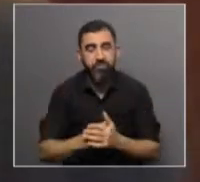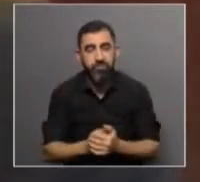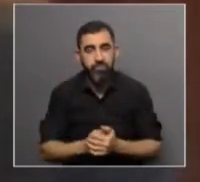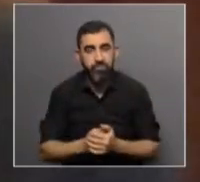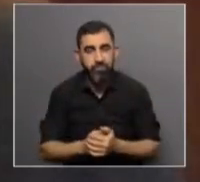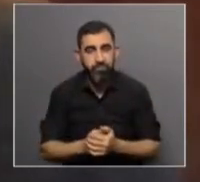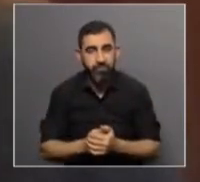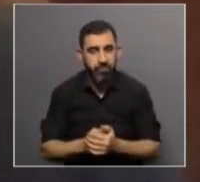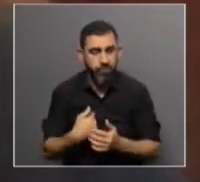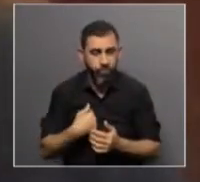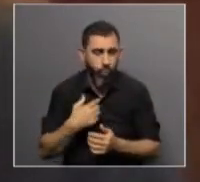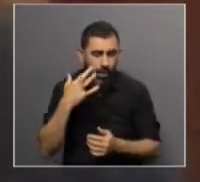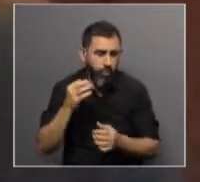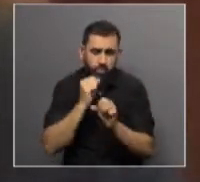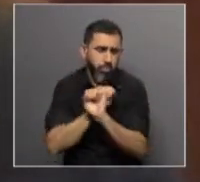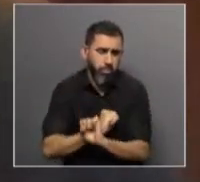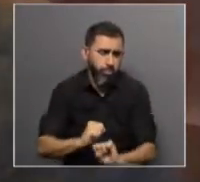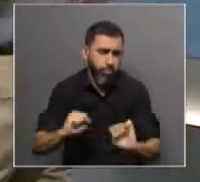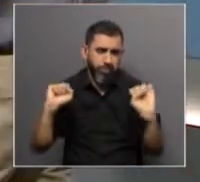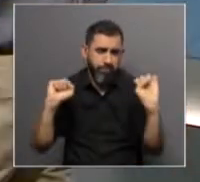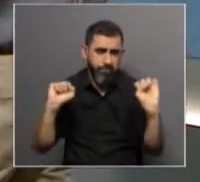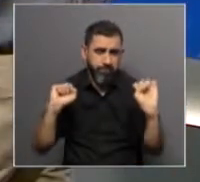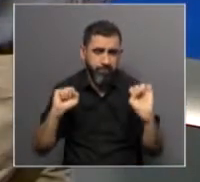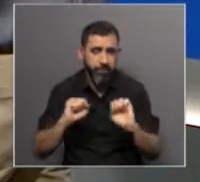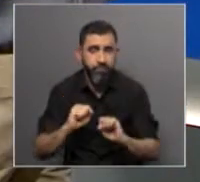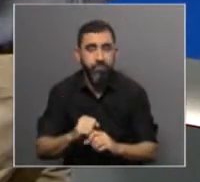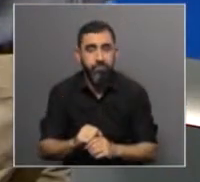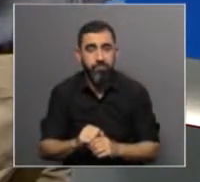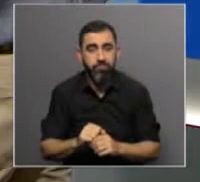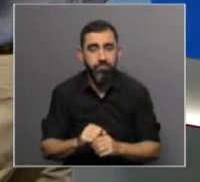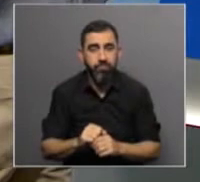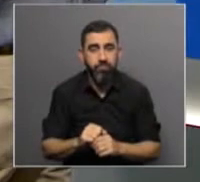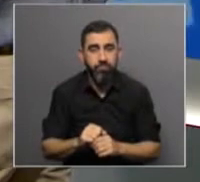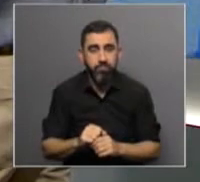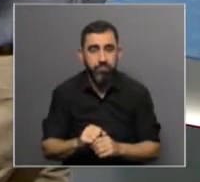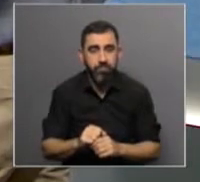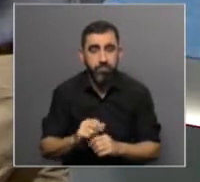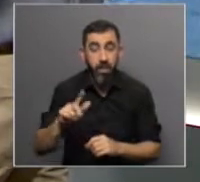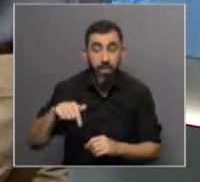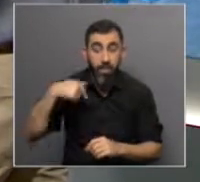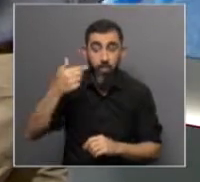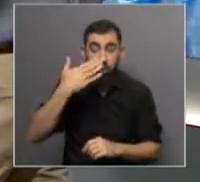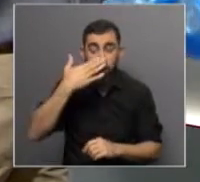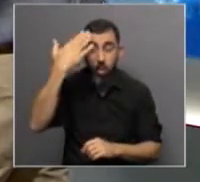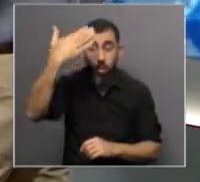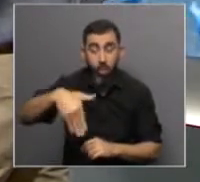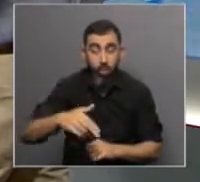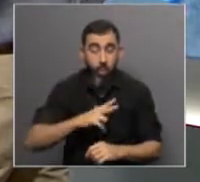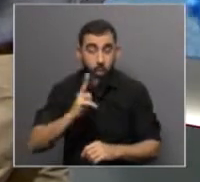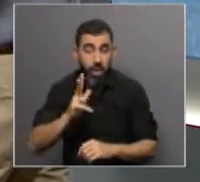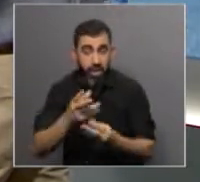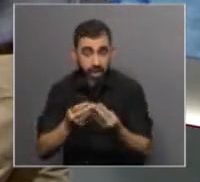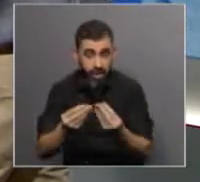manera podría haber sido ni posterior a la última glaciación,